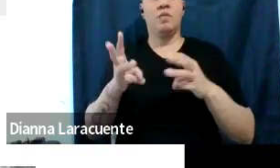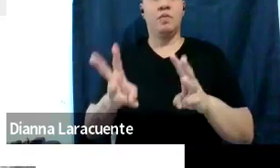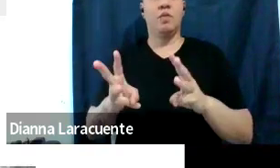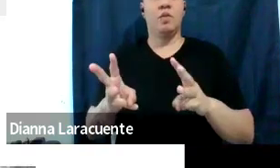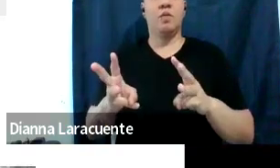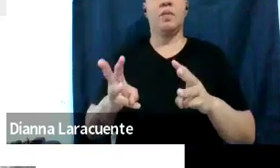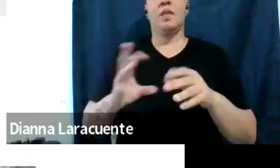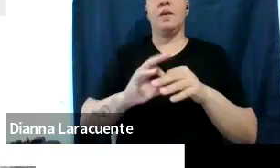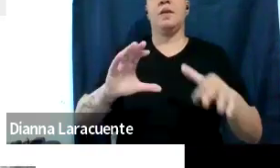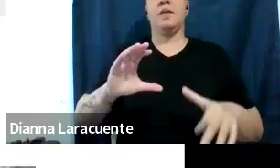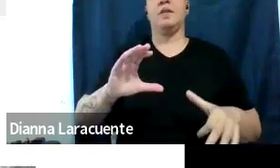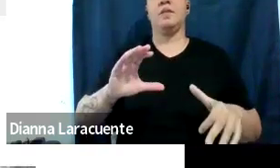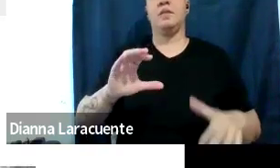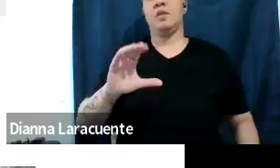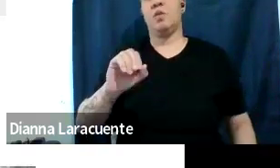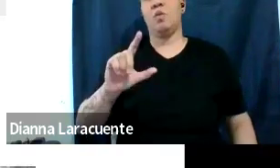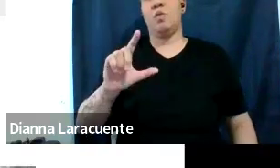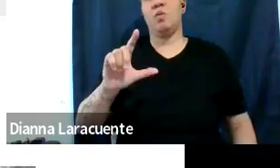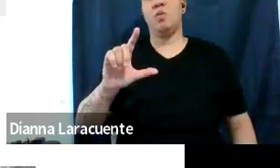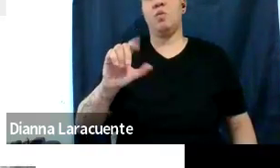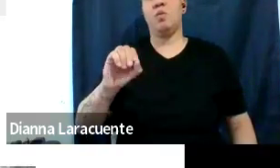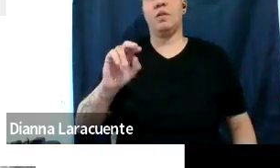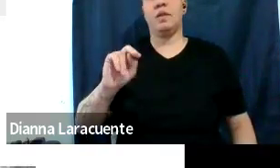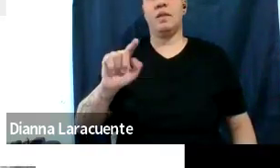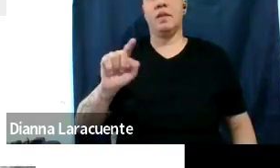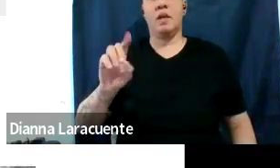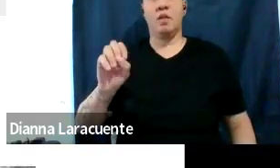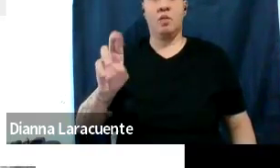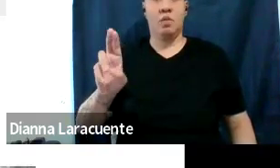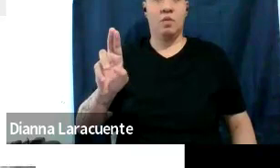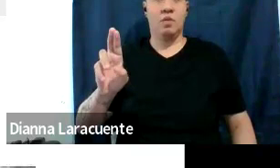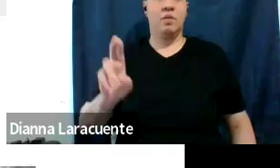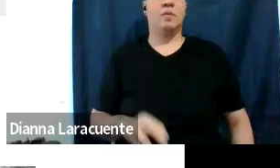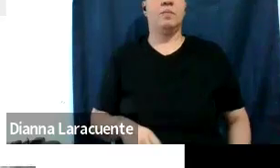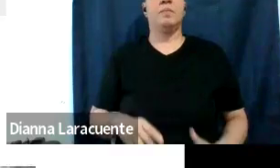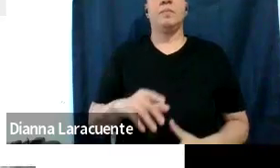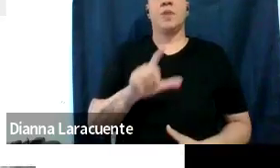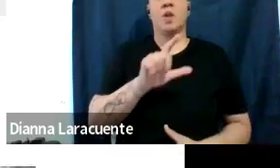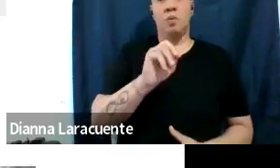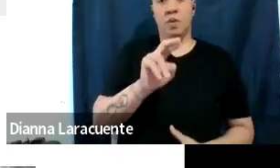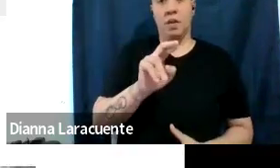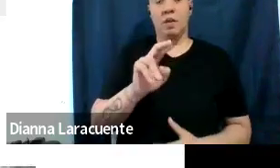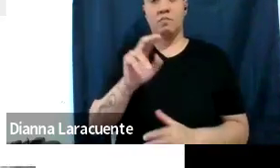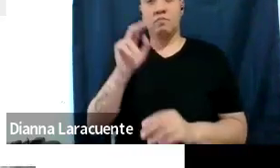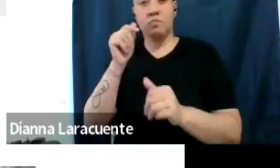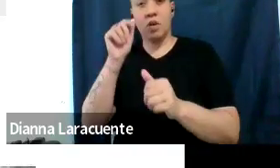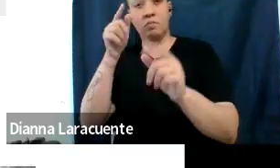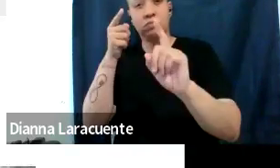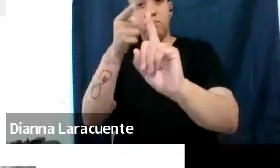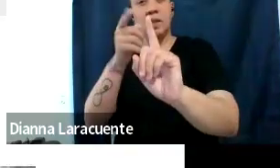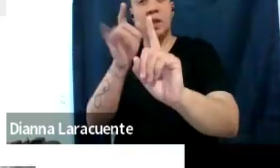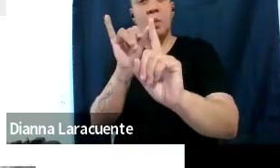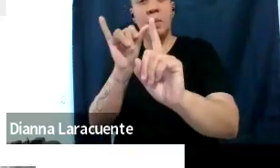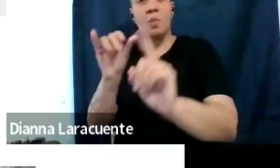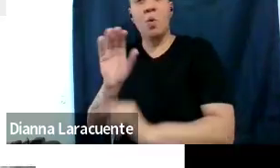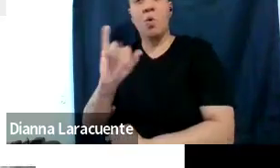descolonizadora. Valdoriotti, Muñoz Rivera seguía el ideal de Valdoriotti. Pero ¿qué pasó? Que cuando